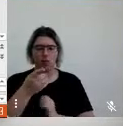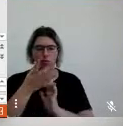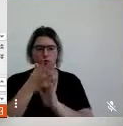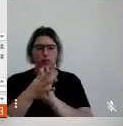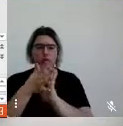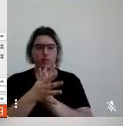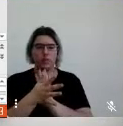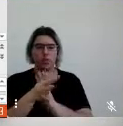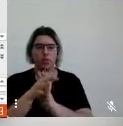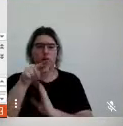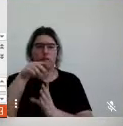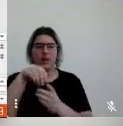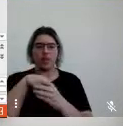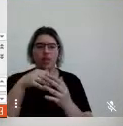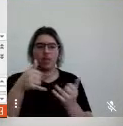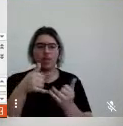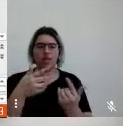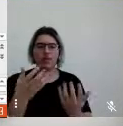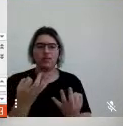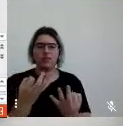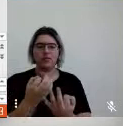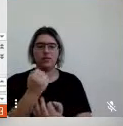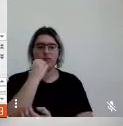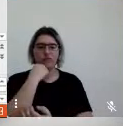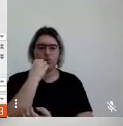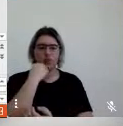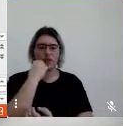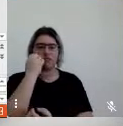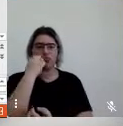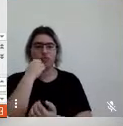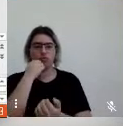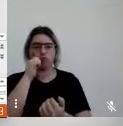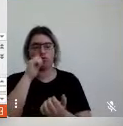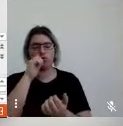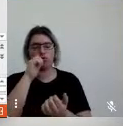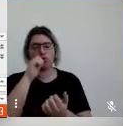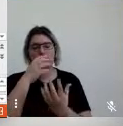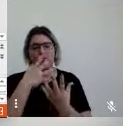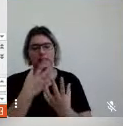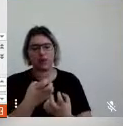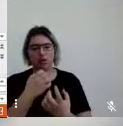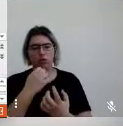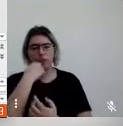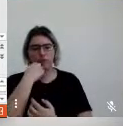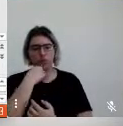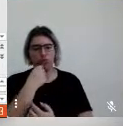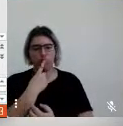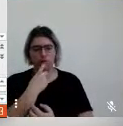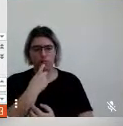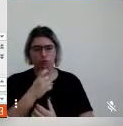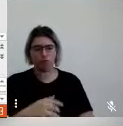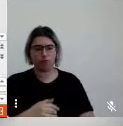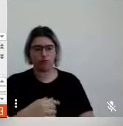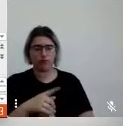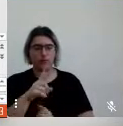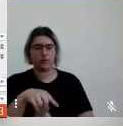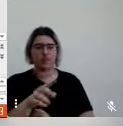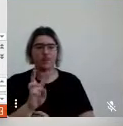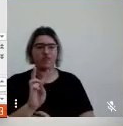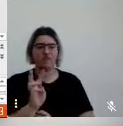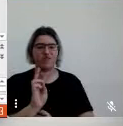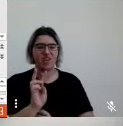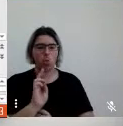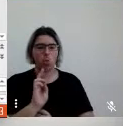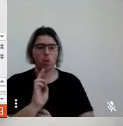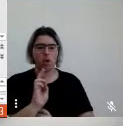en las frutas, frutos rojos y frutos secos. También es aconsejable aumentar el consumo de verduras, comer